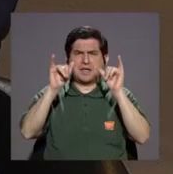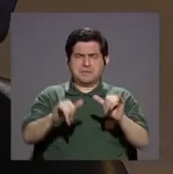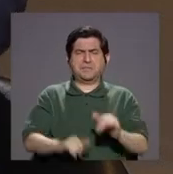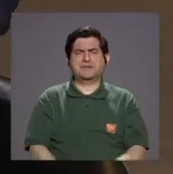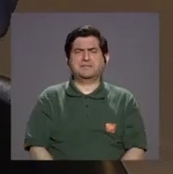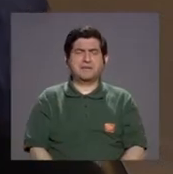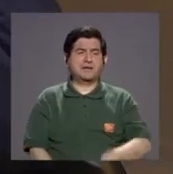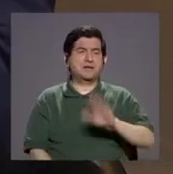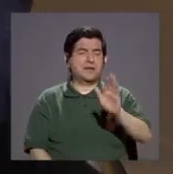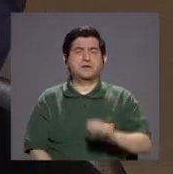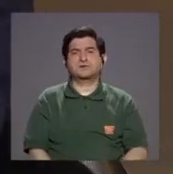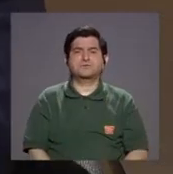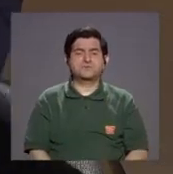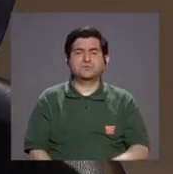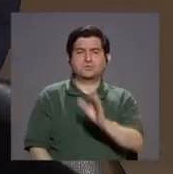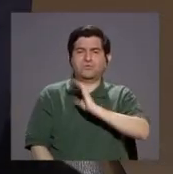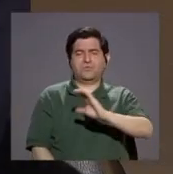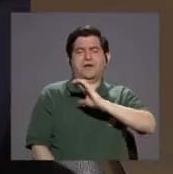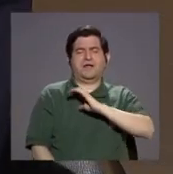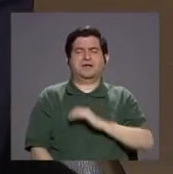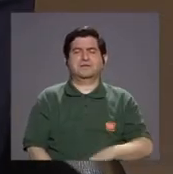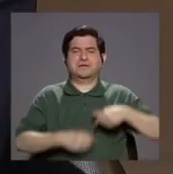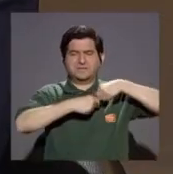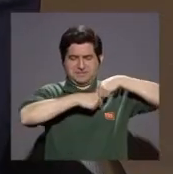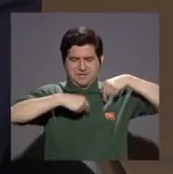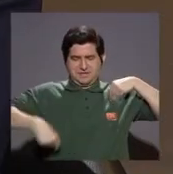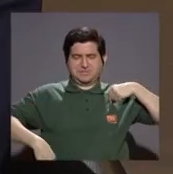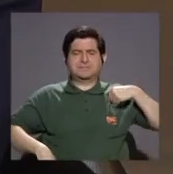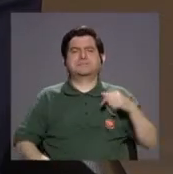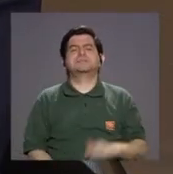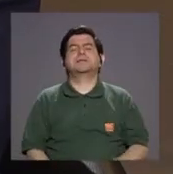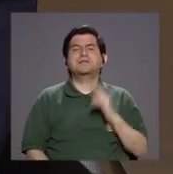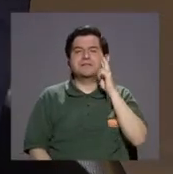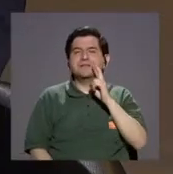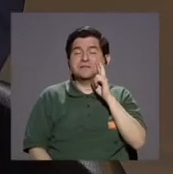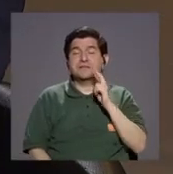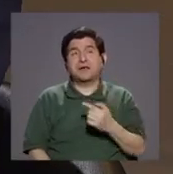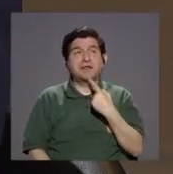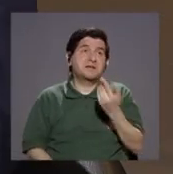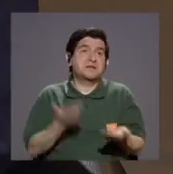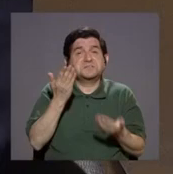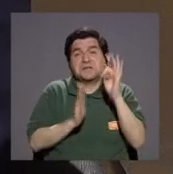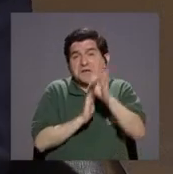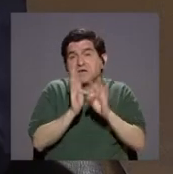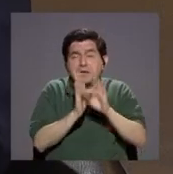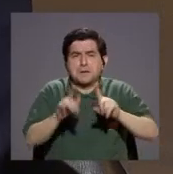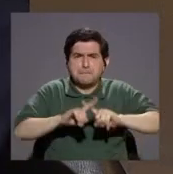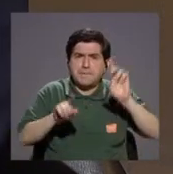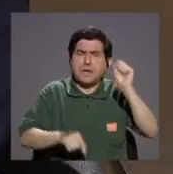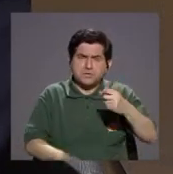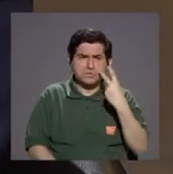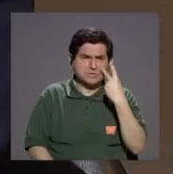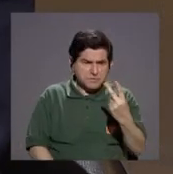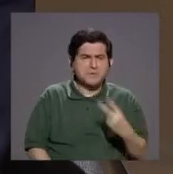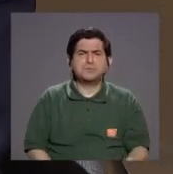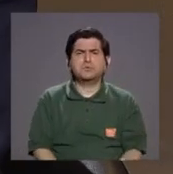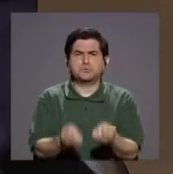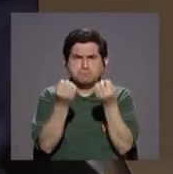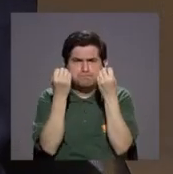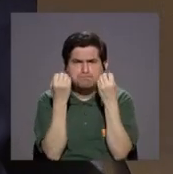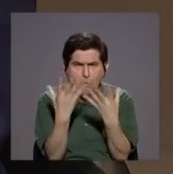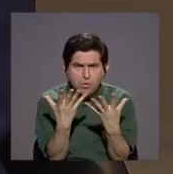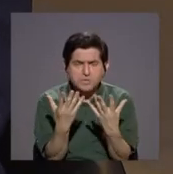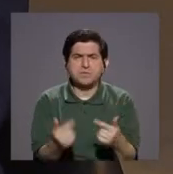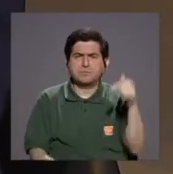veces sus cintas tan rosada que alguno podría decir que es estereotipada pero efectivamente si nos fijamos hay una cantidad muy grande